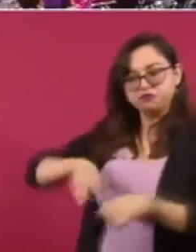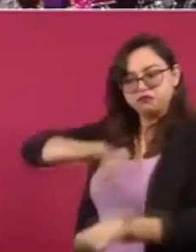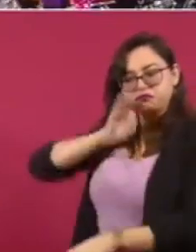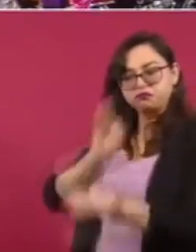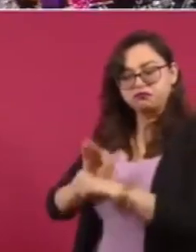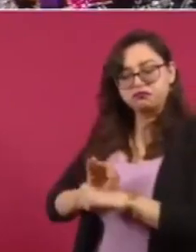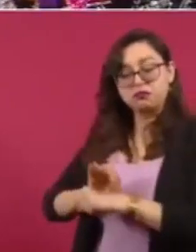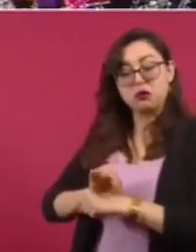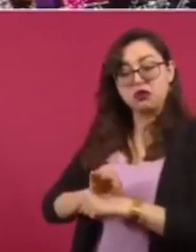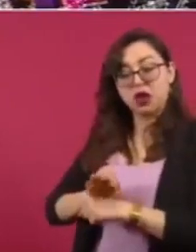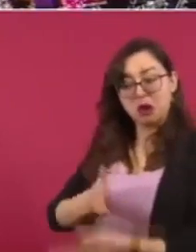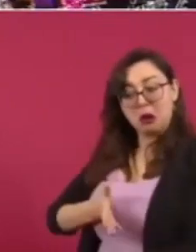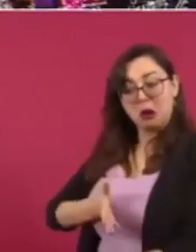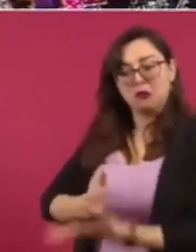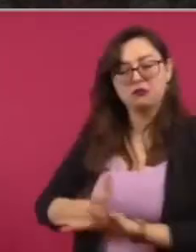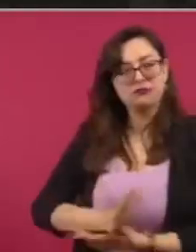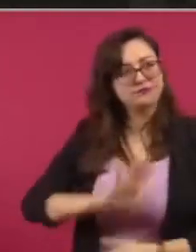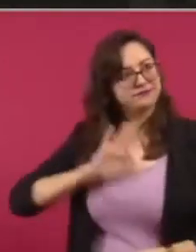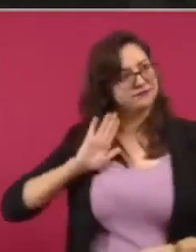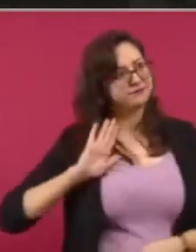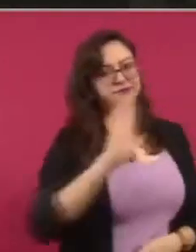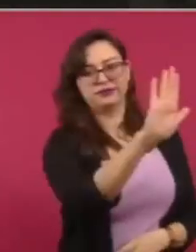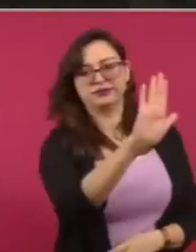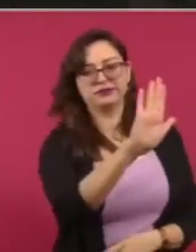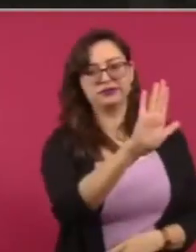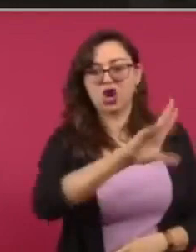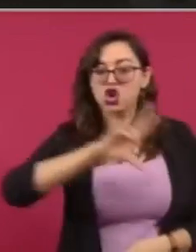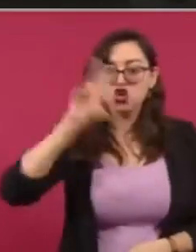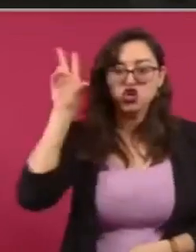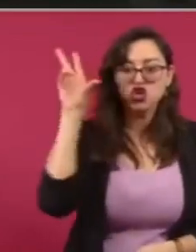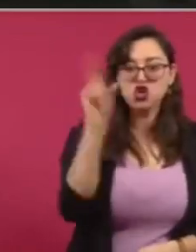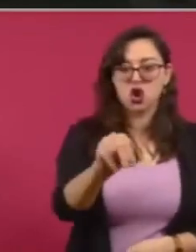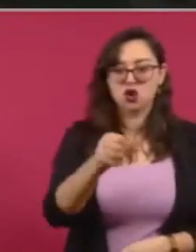protectorado de ningún gobierno extranjero.